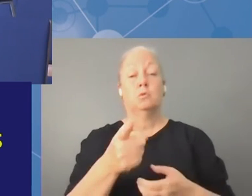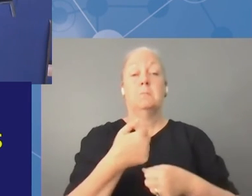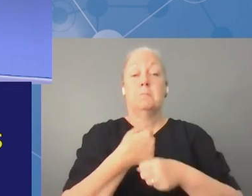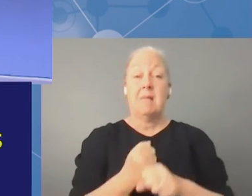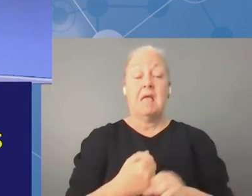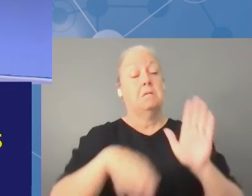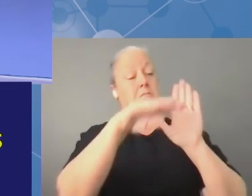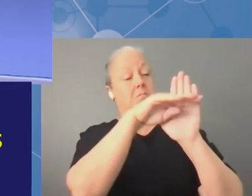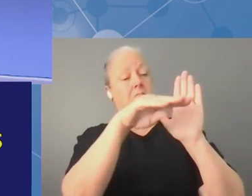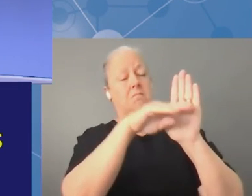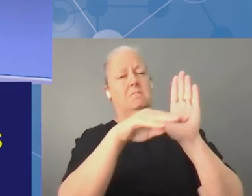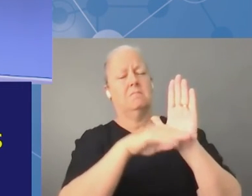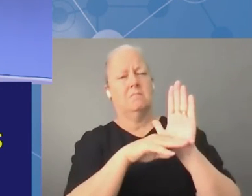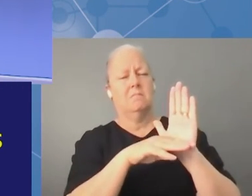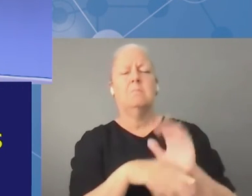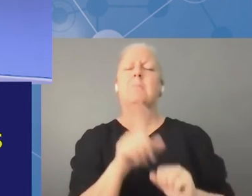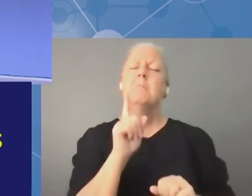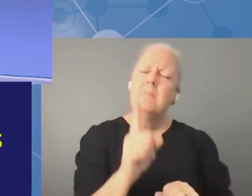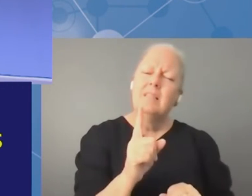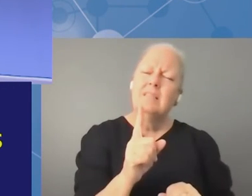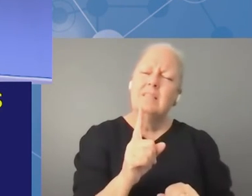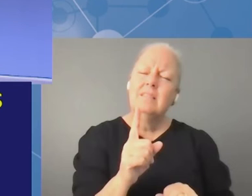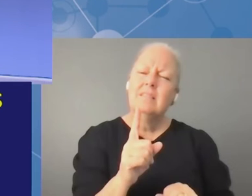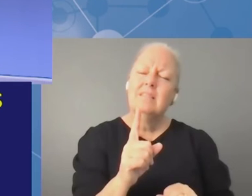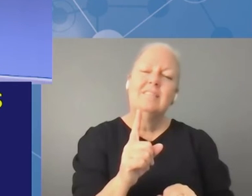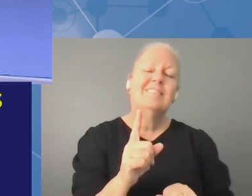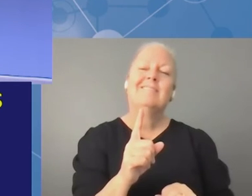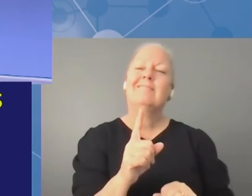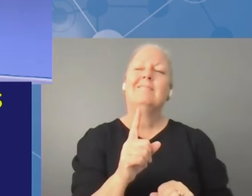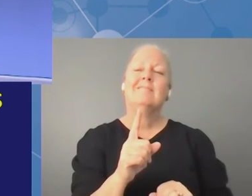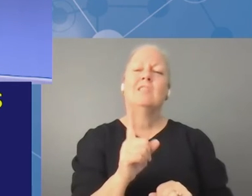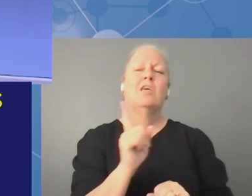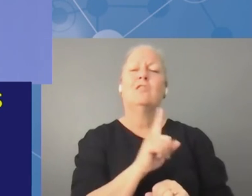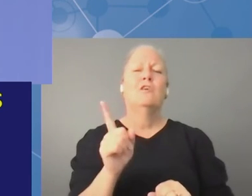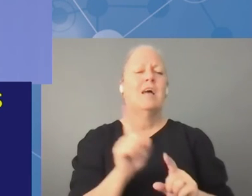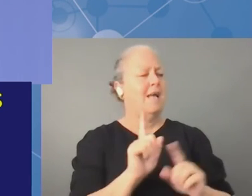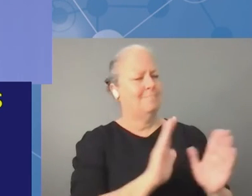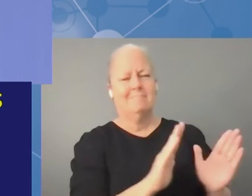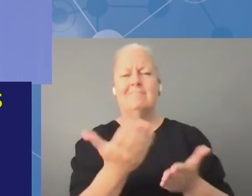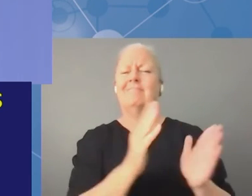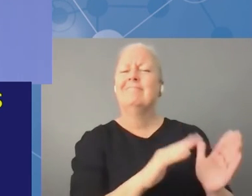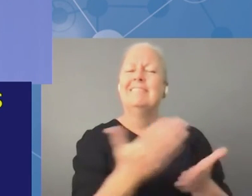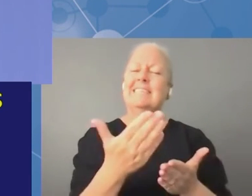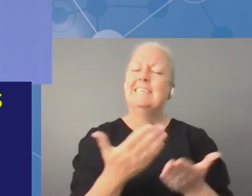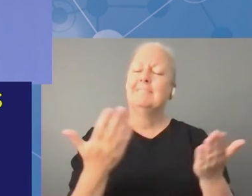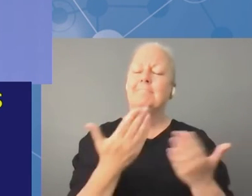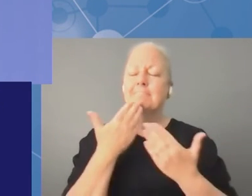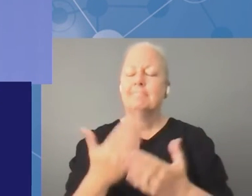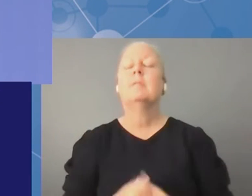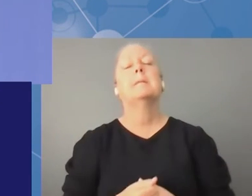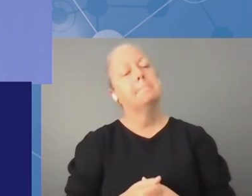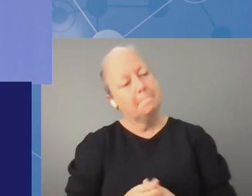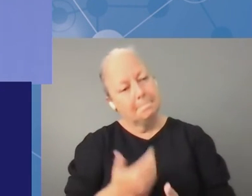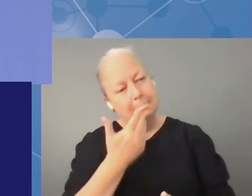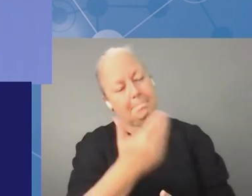la toma de decisiones. Tenemos que hablar con los responsables, incluidos los políticos. Tenemos que hacer todo para que se escuche nuestra